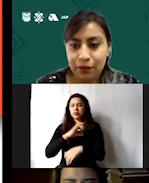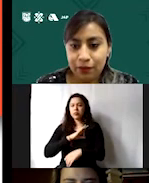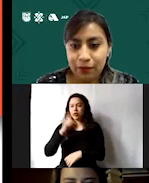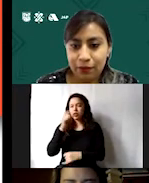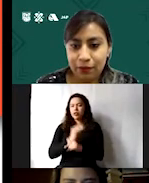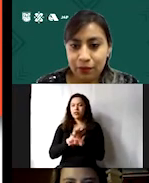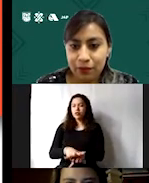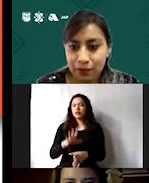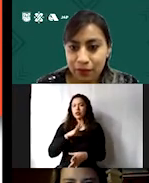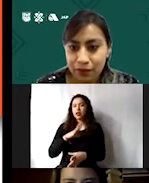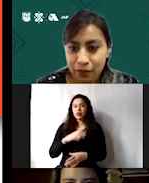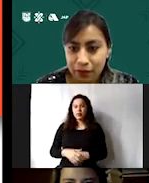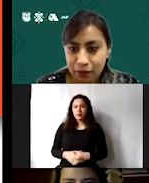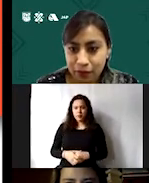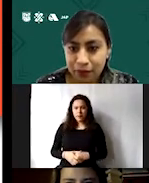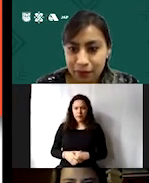información.